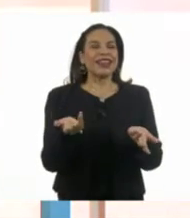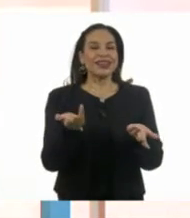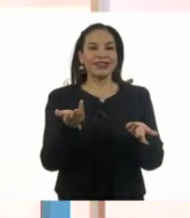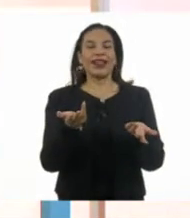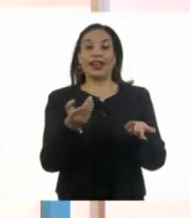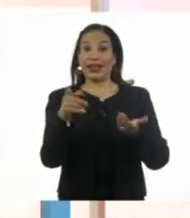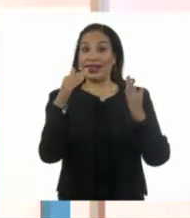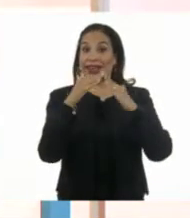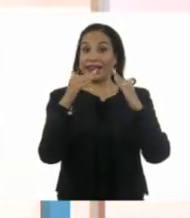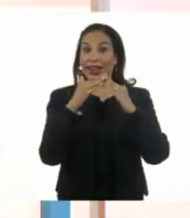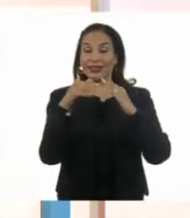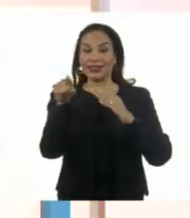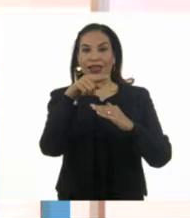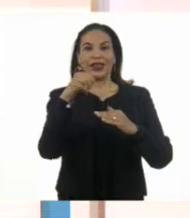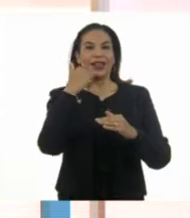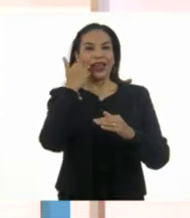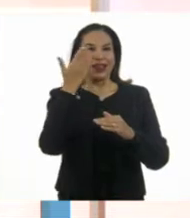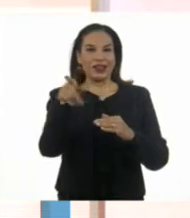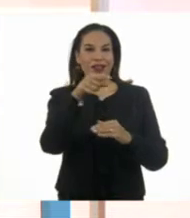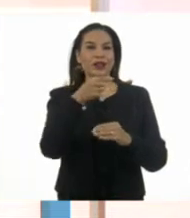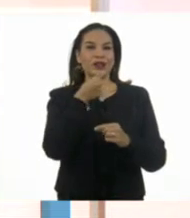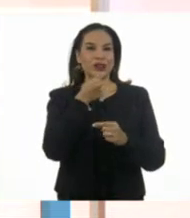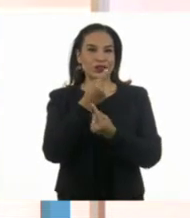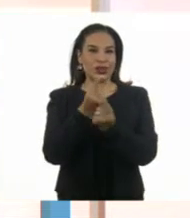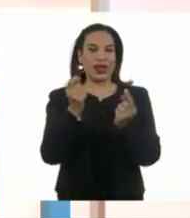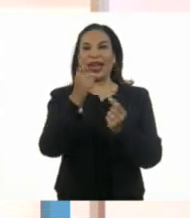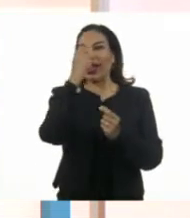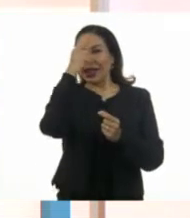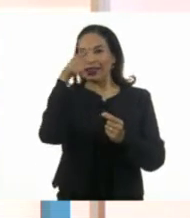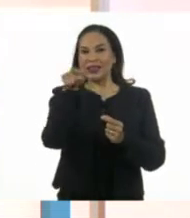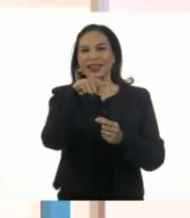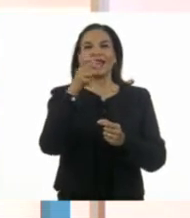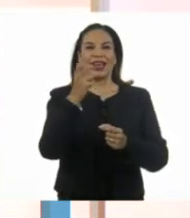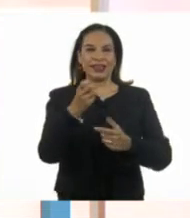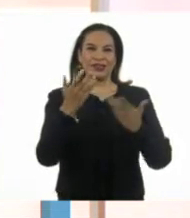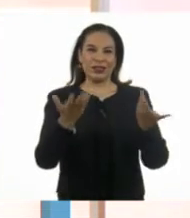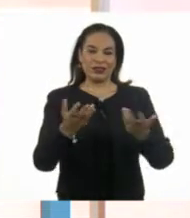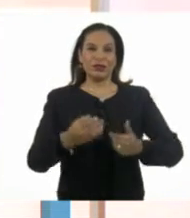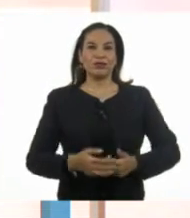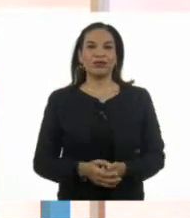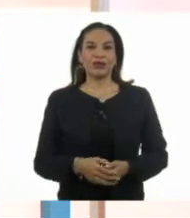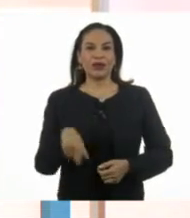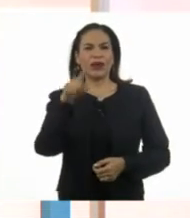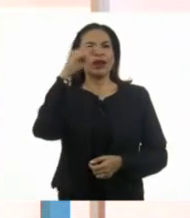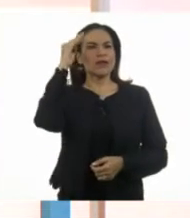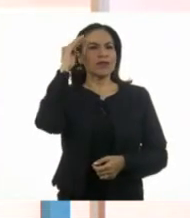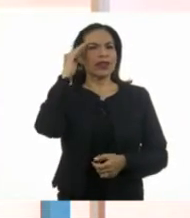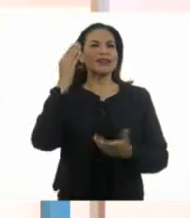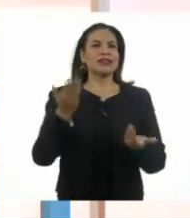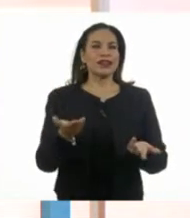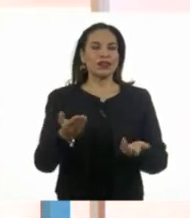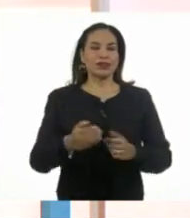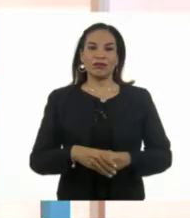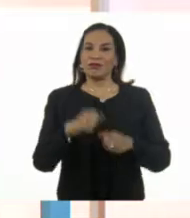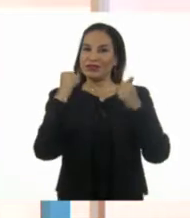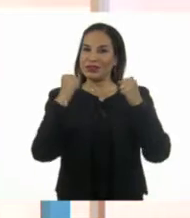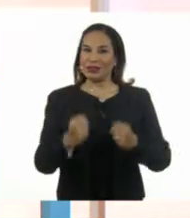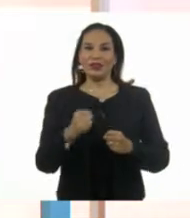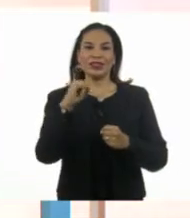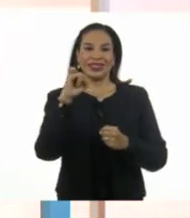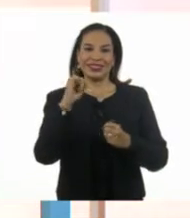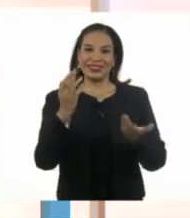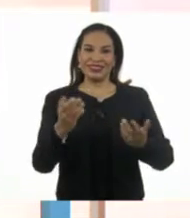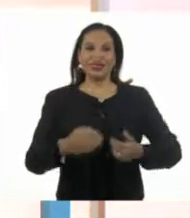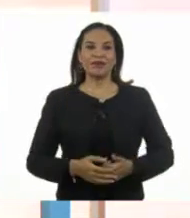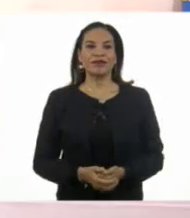será? Piensen en casa porque queremos que los niños nos adivinen esto. A ver, ¿están pensando? Porque, seguro que sí. Sí,